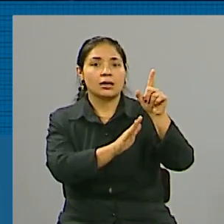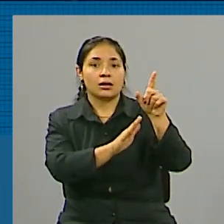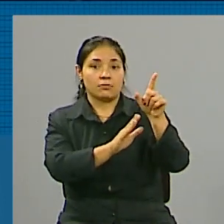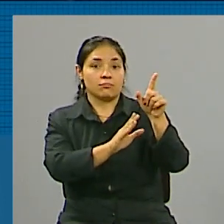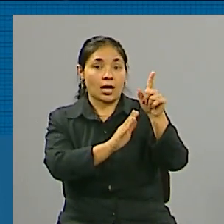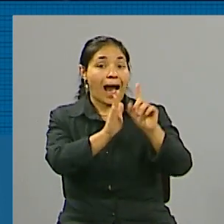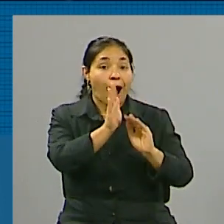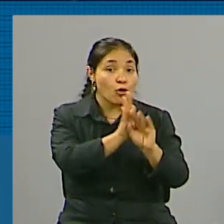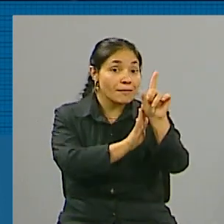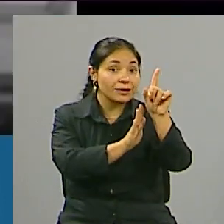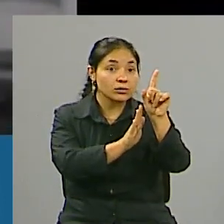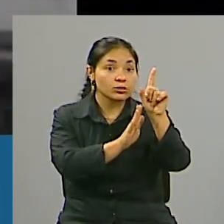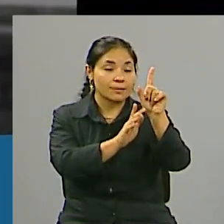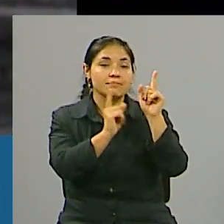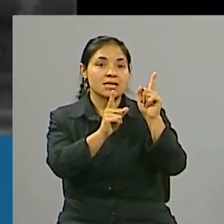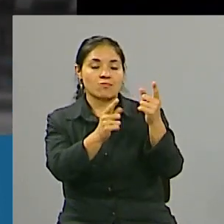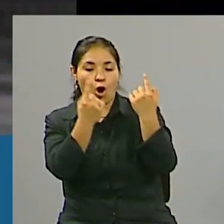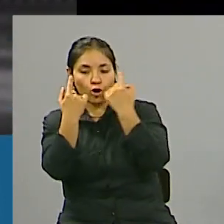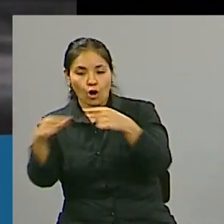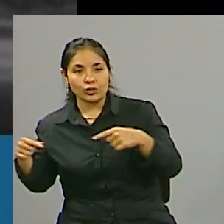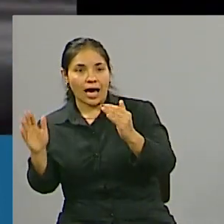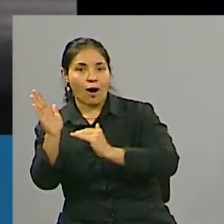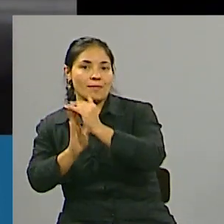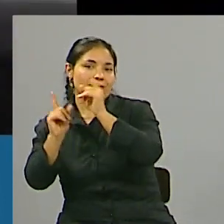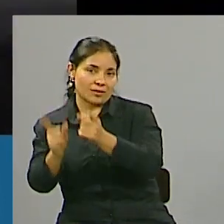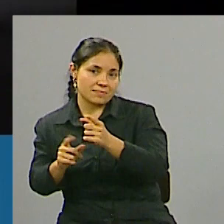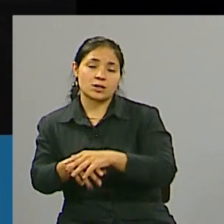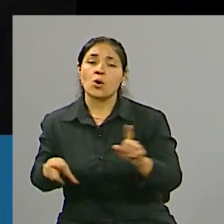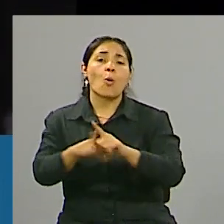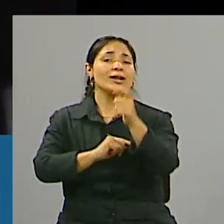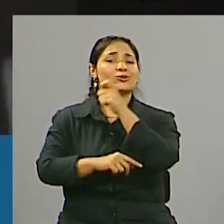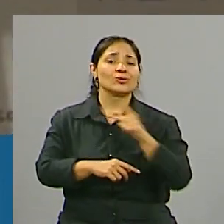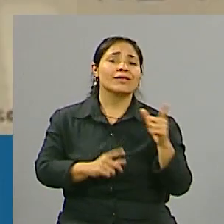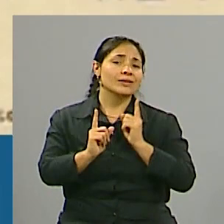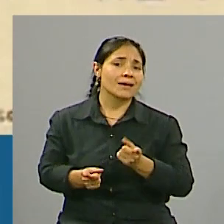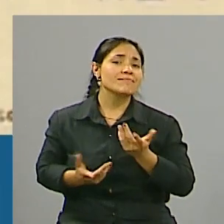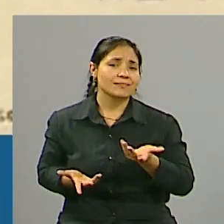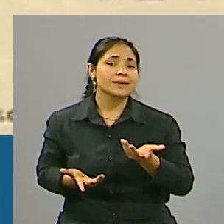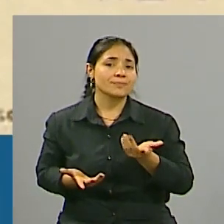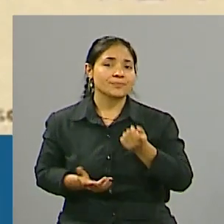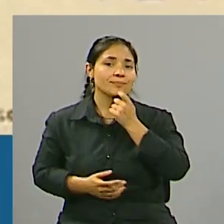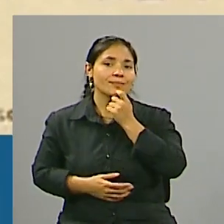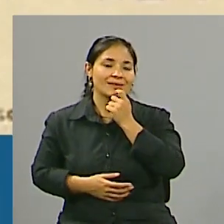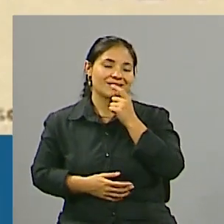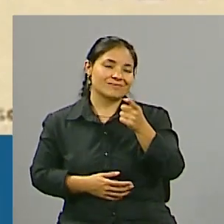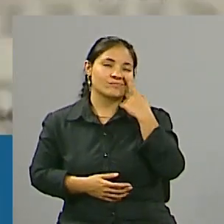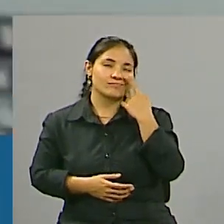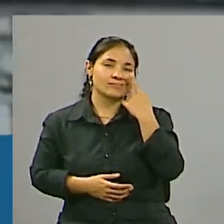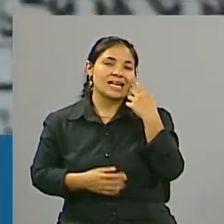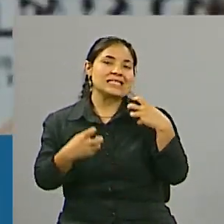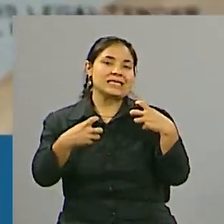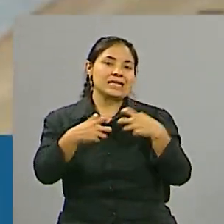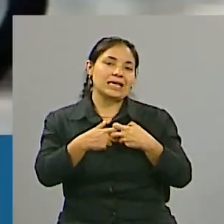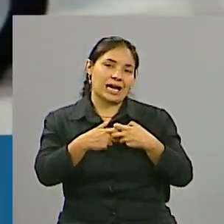precios. Lo mismo podría ocurrir con los salarios, ¿no? Si uno tiene en cuenta la historia del movimiento sindical,